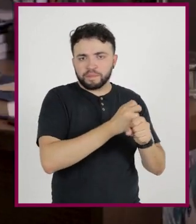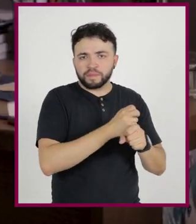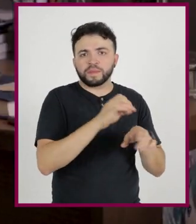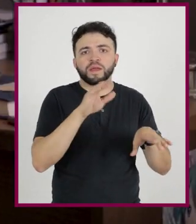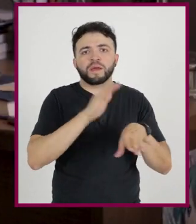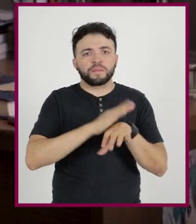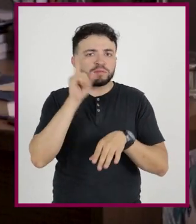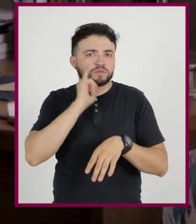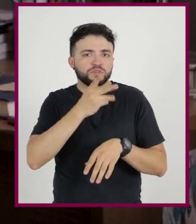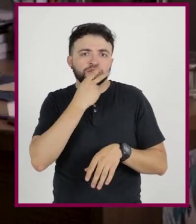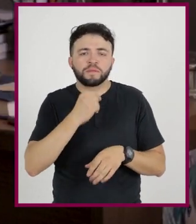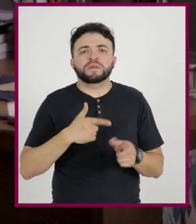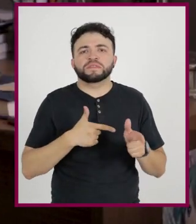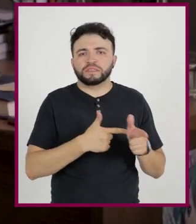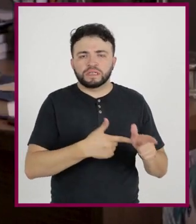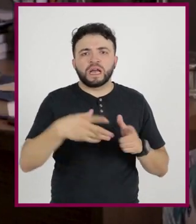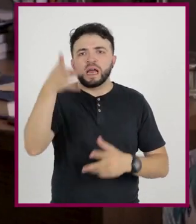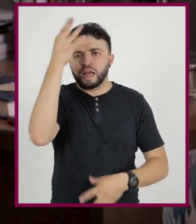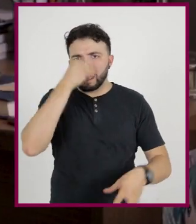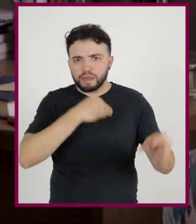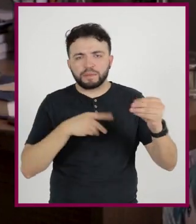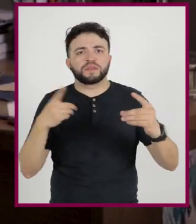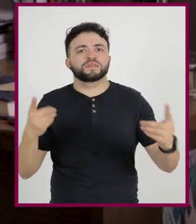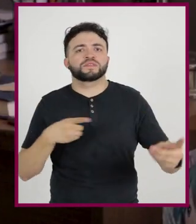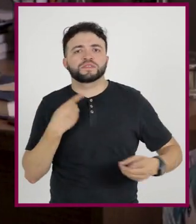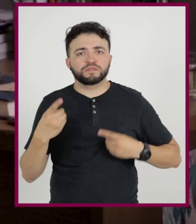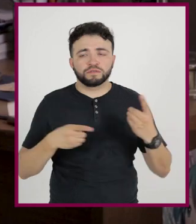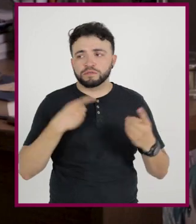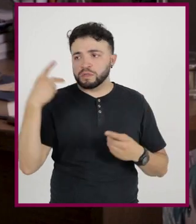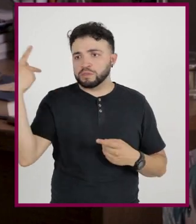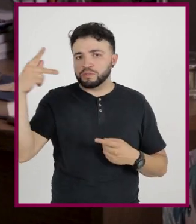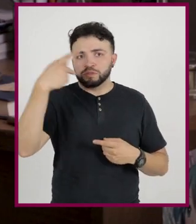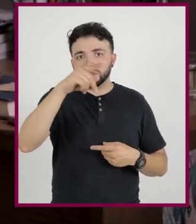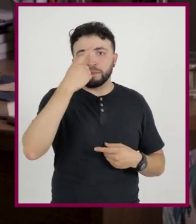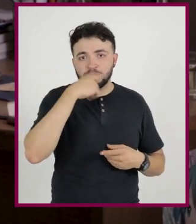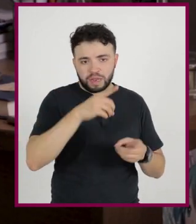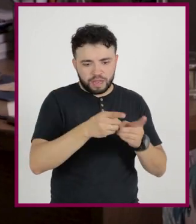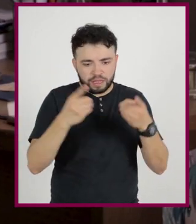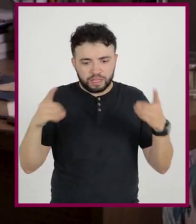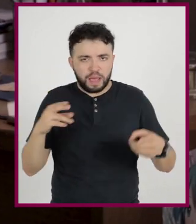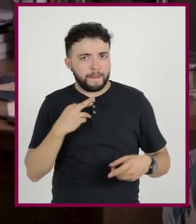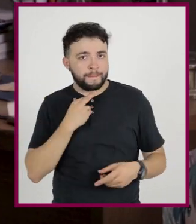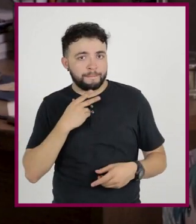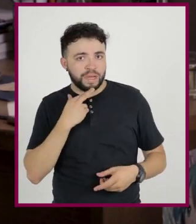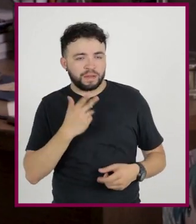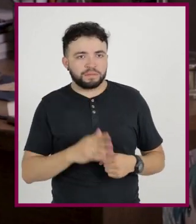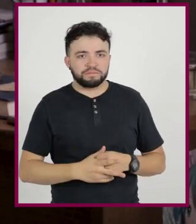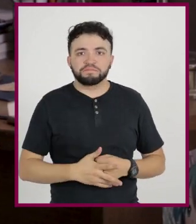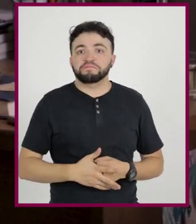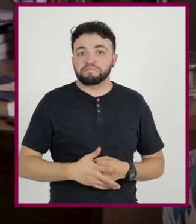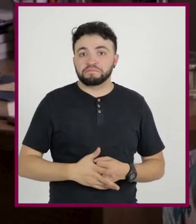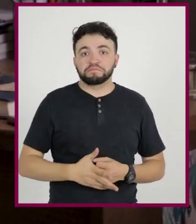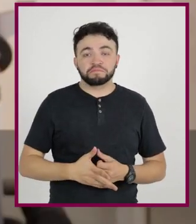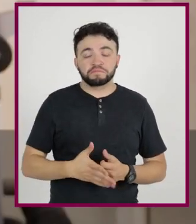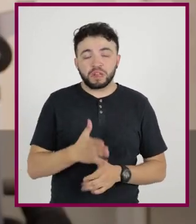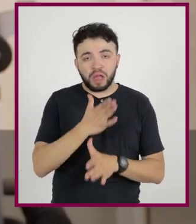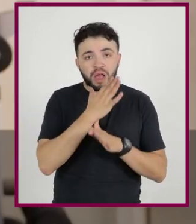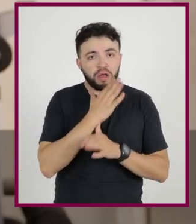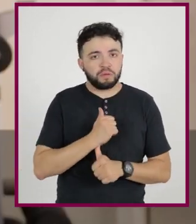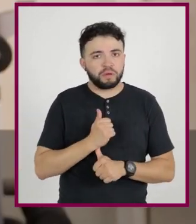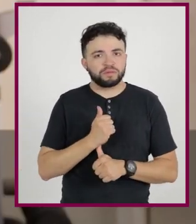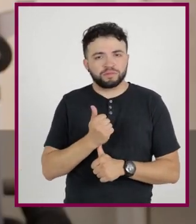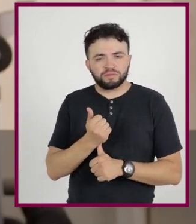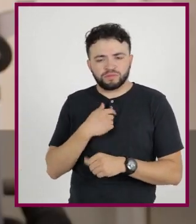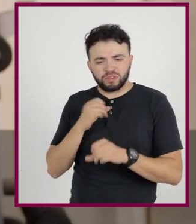invitamos a nuestras amigas y amigos a seguir aprendiendo y a disfrutar de sus capacidades y a desarrollarlas aún más? De